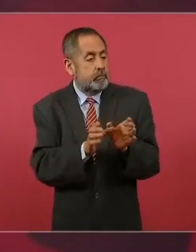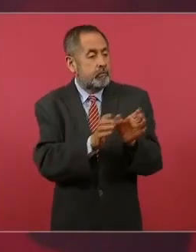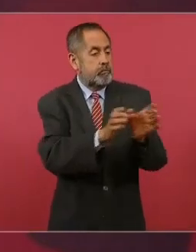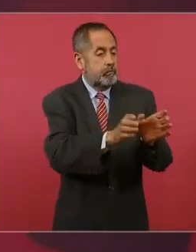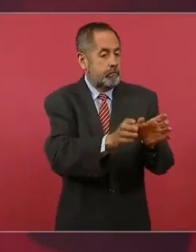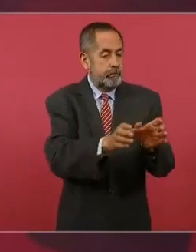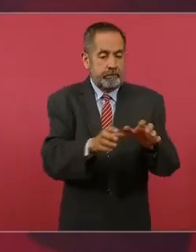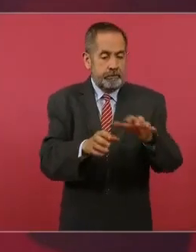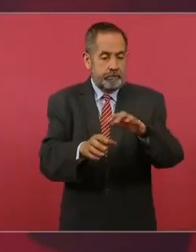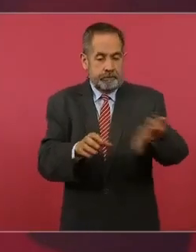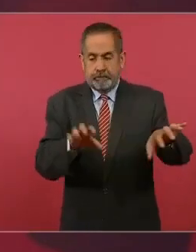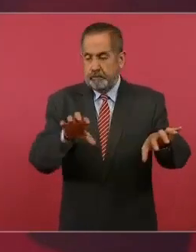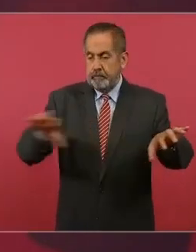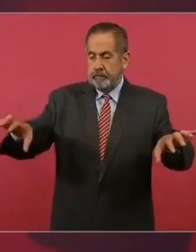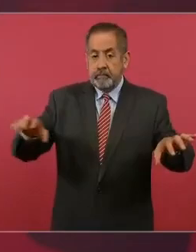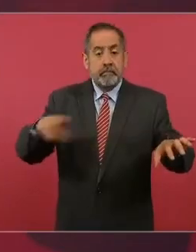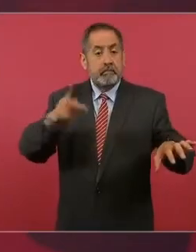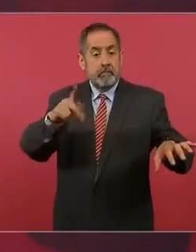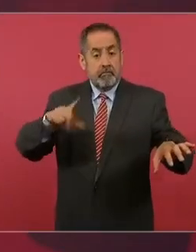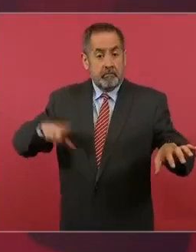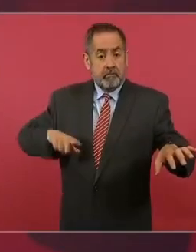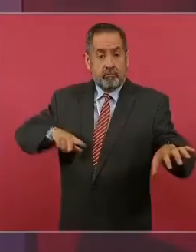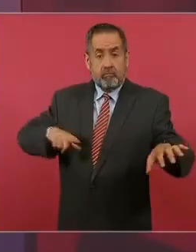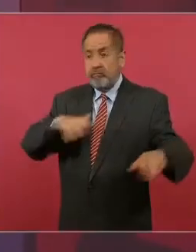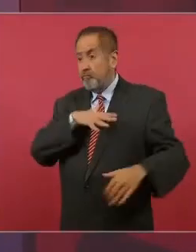una parte. El gobierno representa a todos.